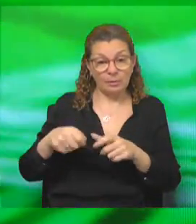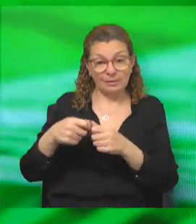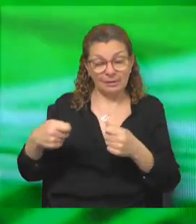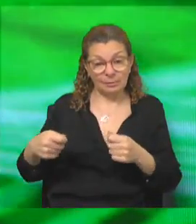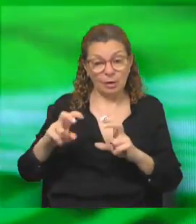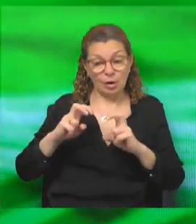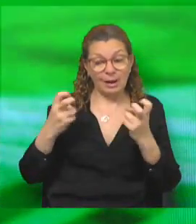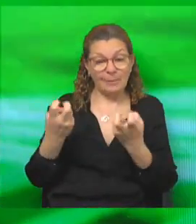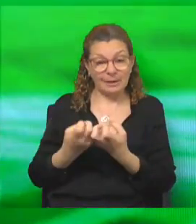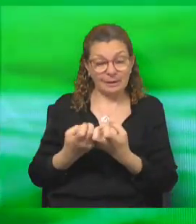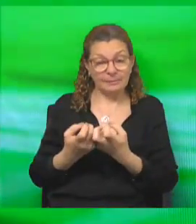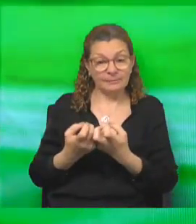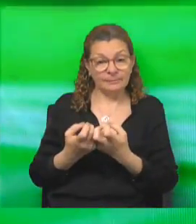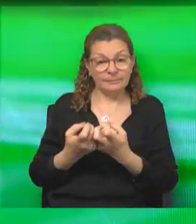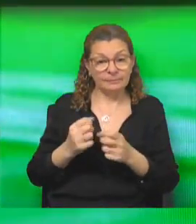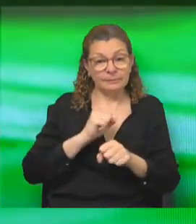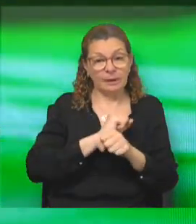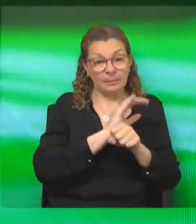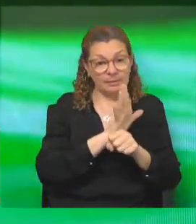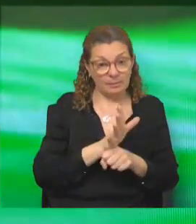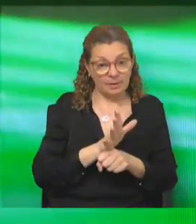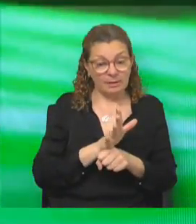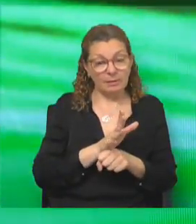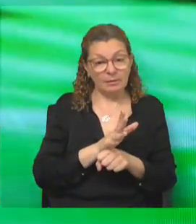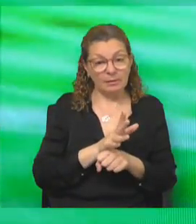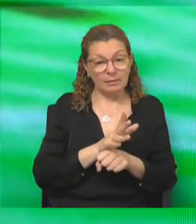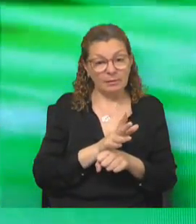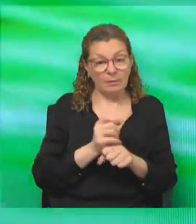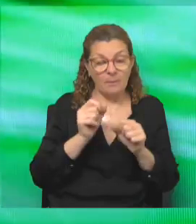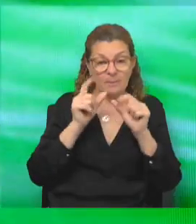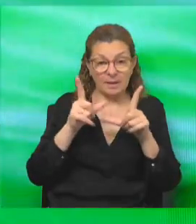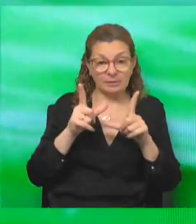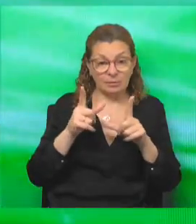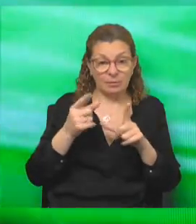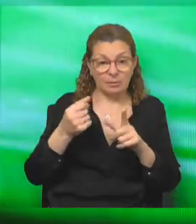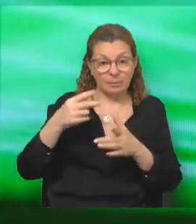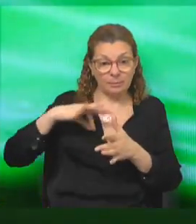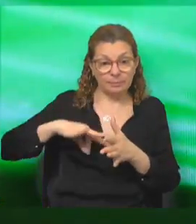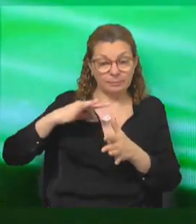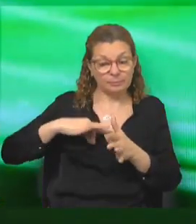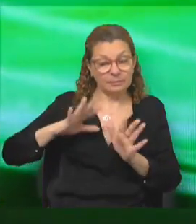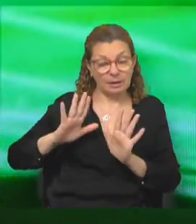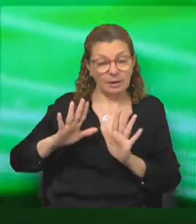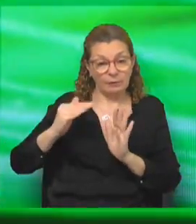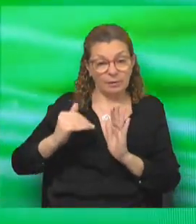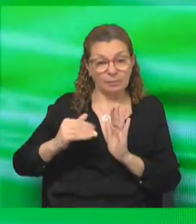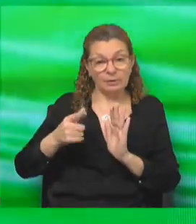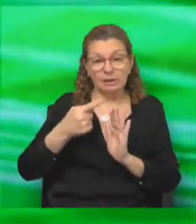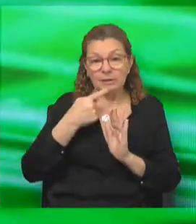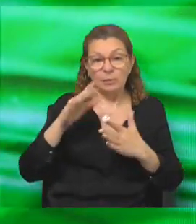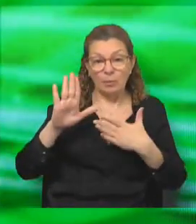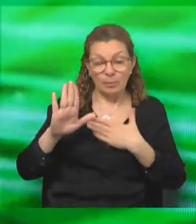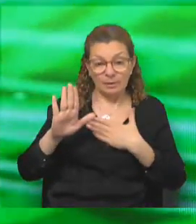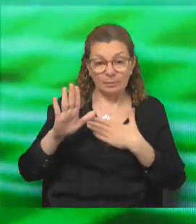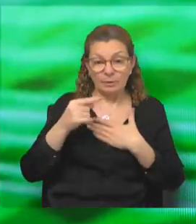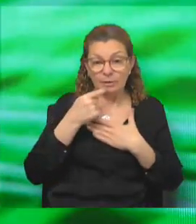cámaras de que en la en la pandemia iba a haber un impacto en El poder adquisitivo del salario nosotros comprometimos que íbamos